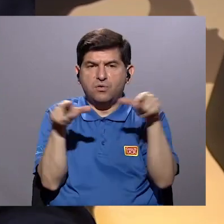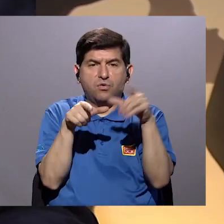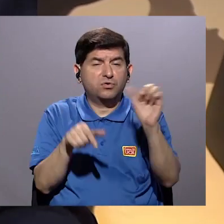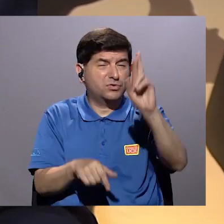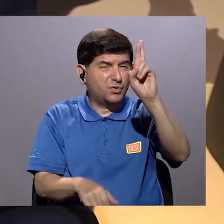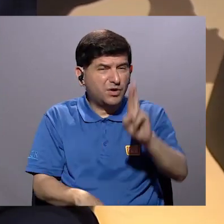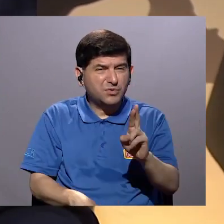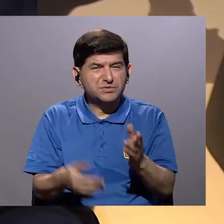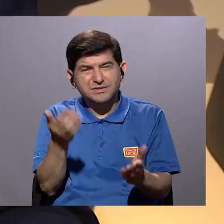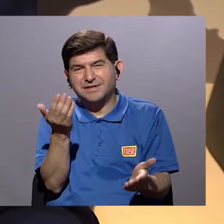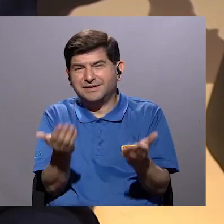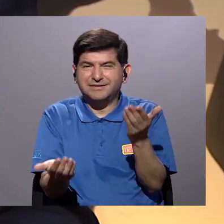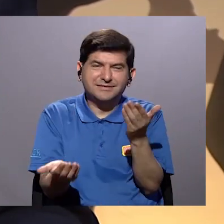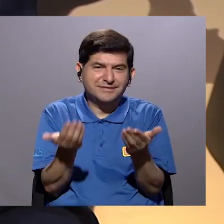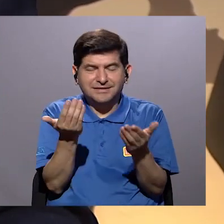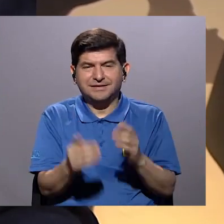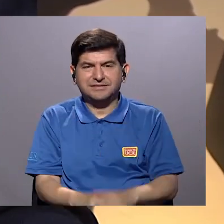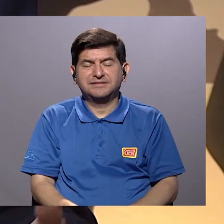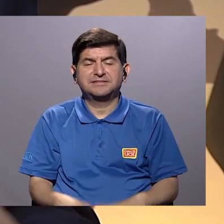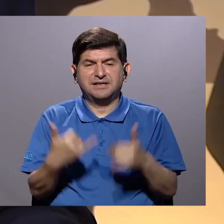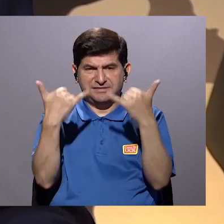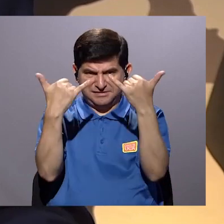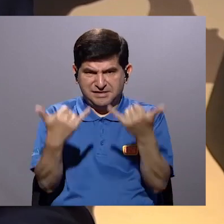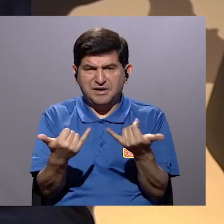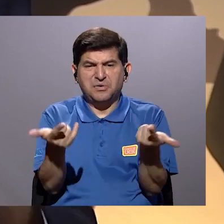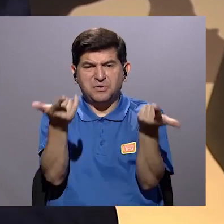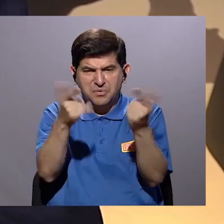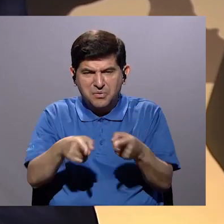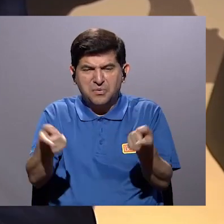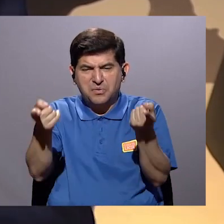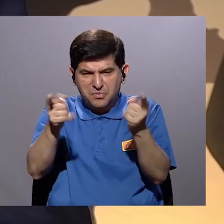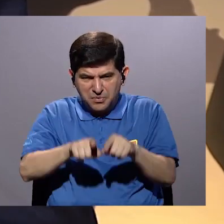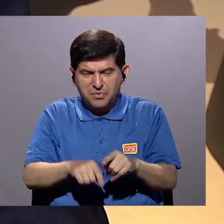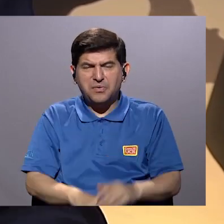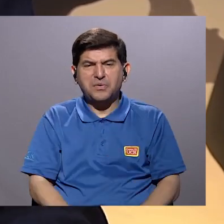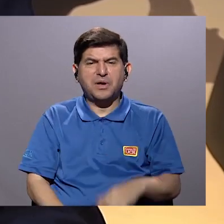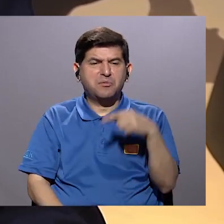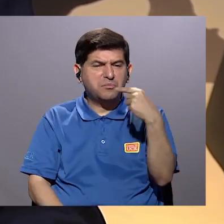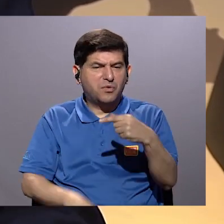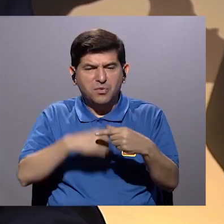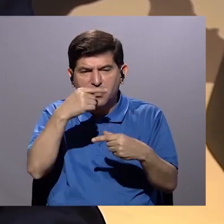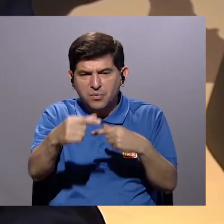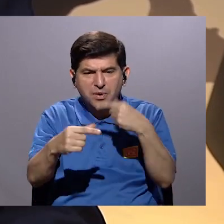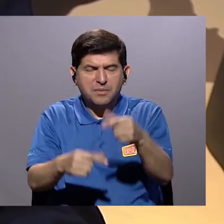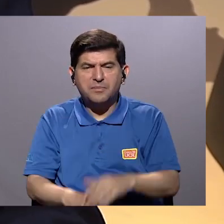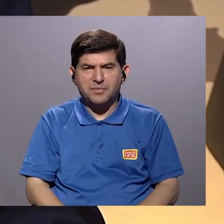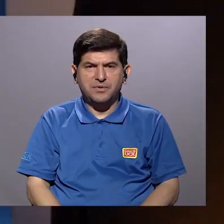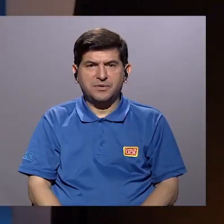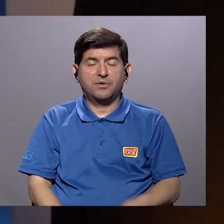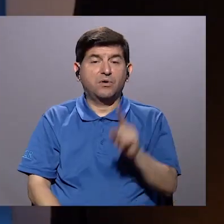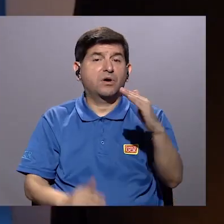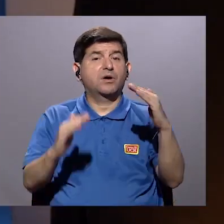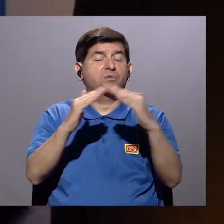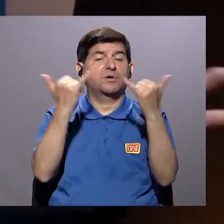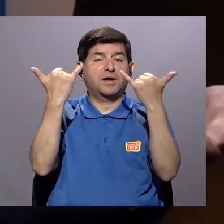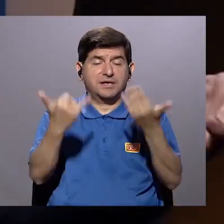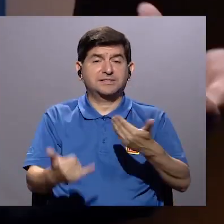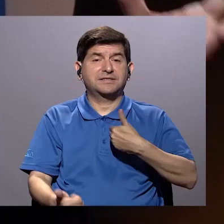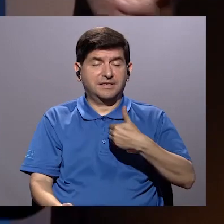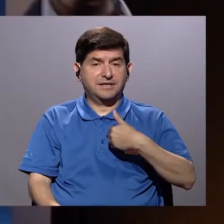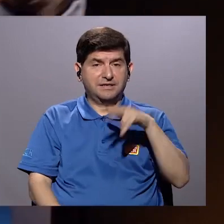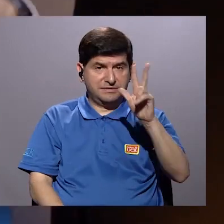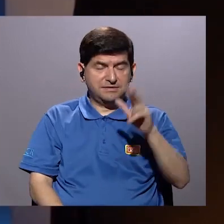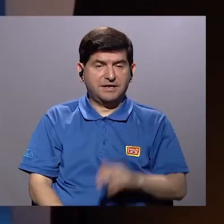Rica se ha venido dando, ¿verdad? Poco a poco la generación distribuida por por parte Pero de los entonces paneles en una solares. casa tenemos ya tres fuentes. Tenemos